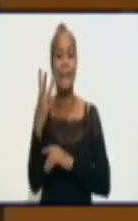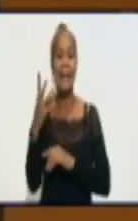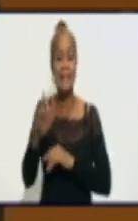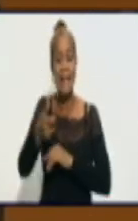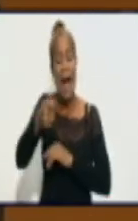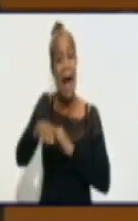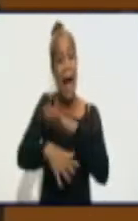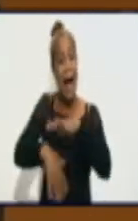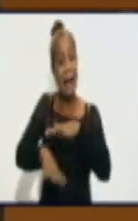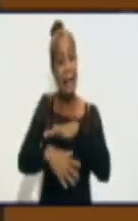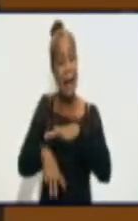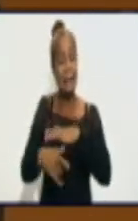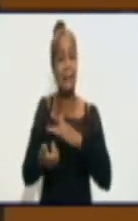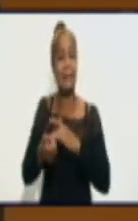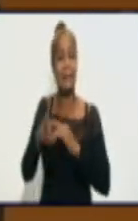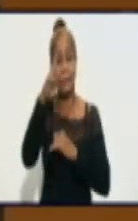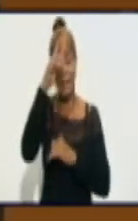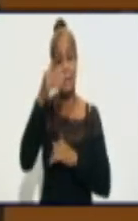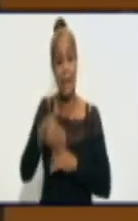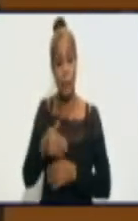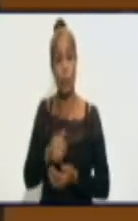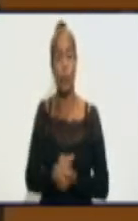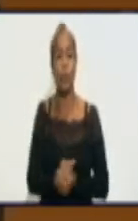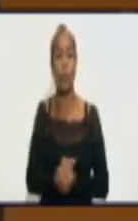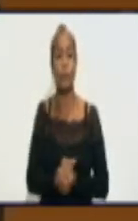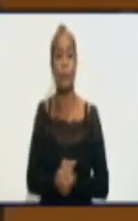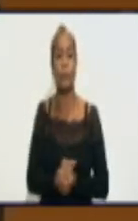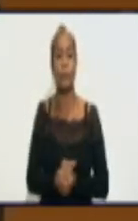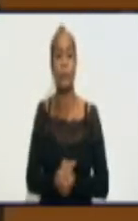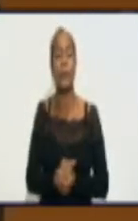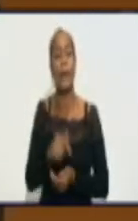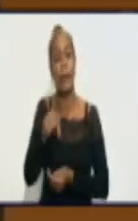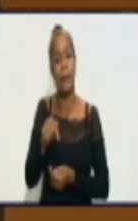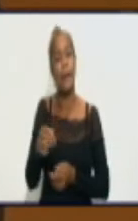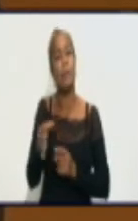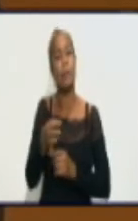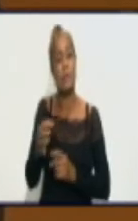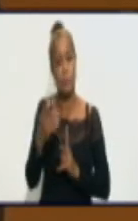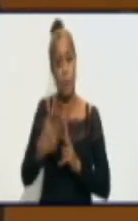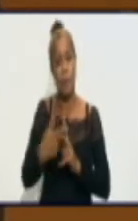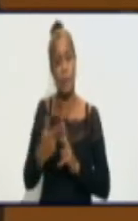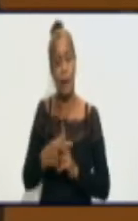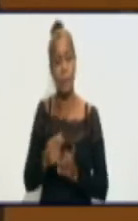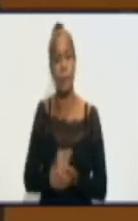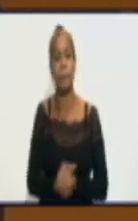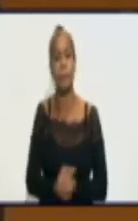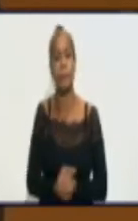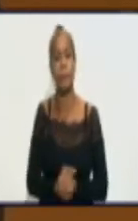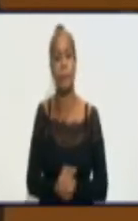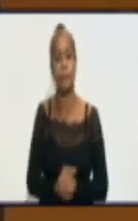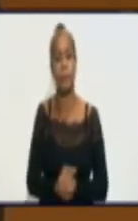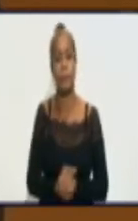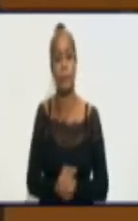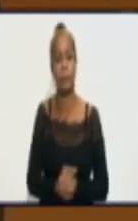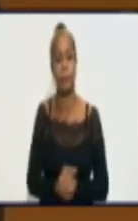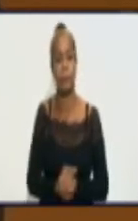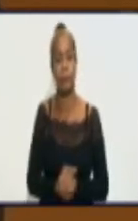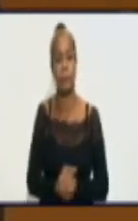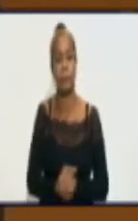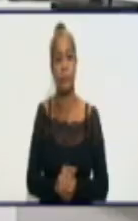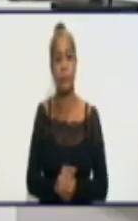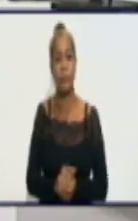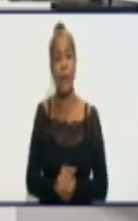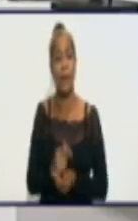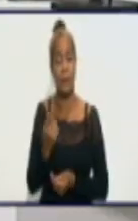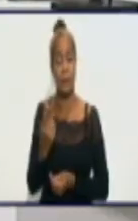principalmente, René Vallejo, Bayamo Este y tipo 3, que todos sabemos que es el Jimmy Hirsel, pero bueno, la población lo conoce así como el tipo 3. Son los que más son